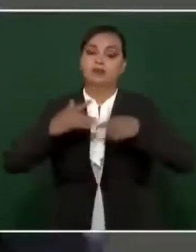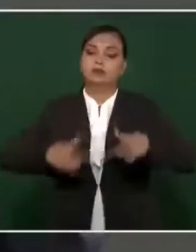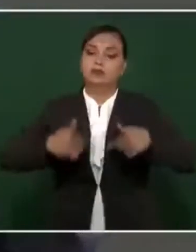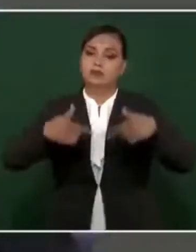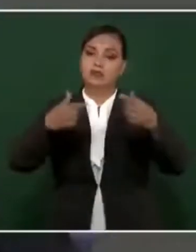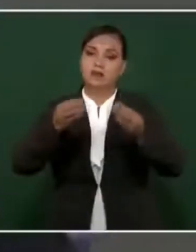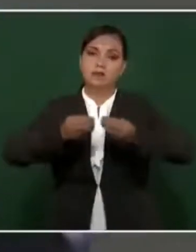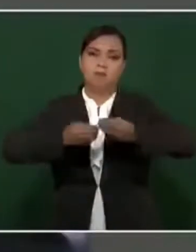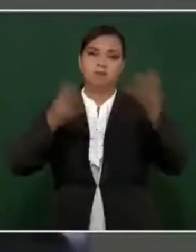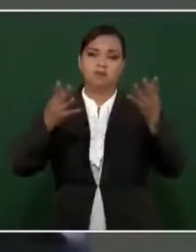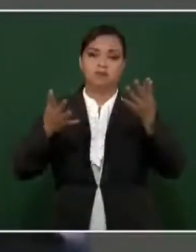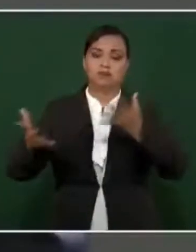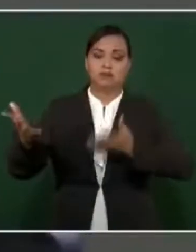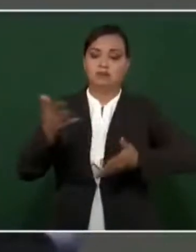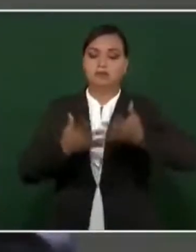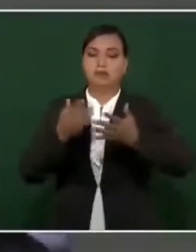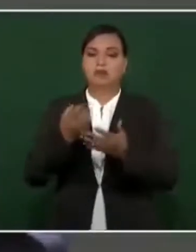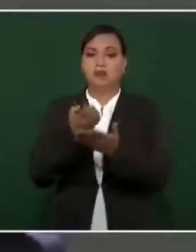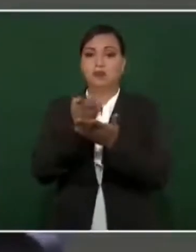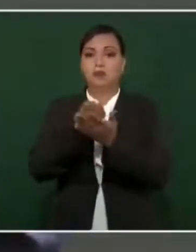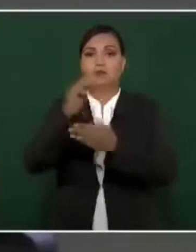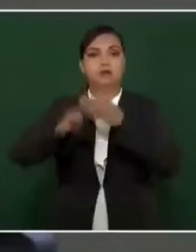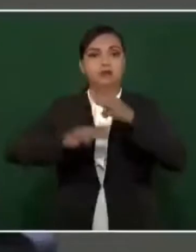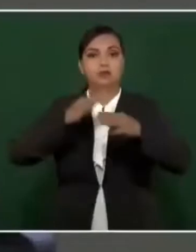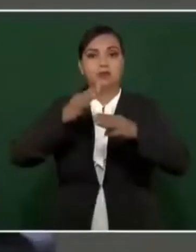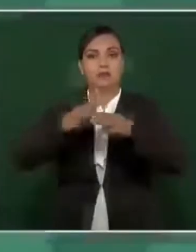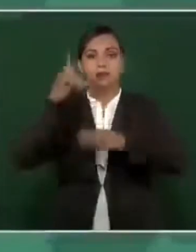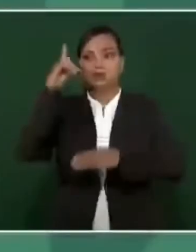lados. Bueno, aún con eso,